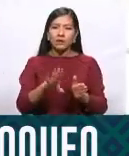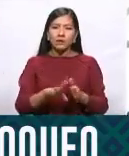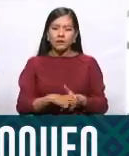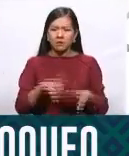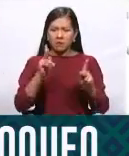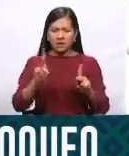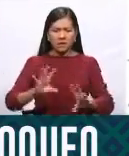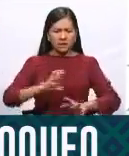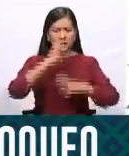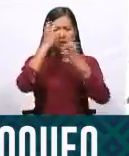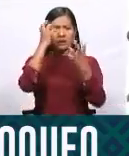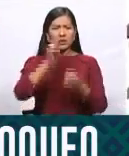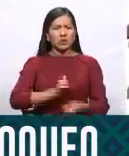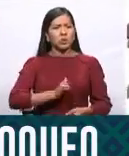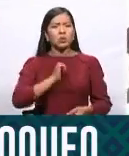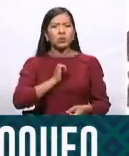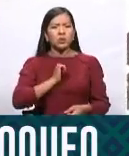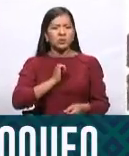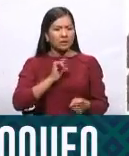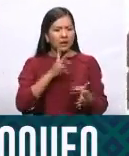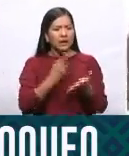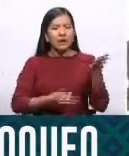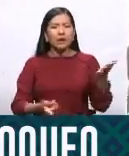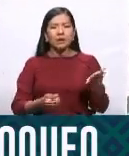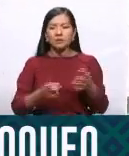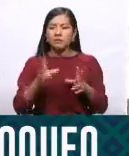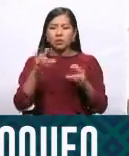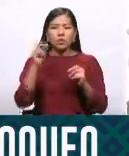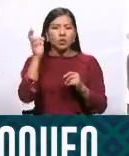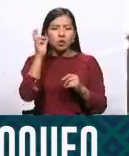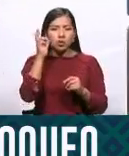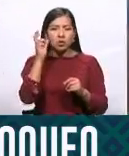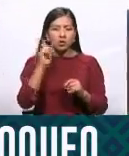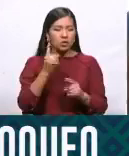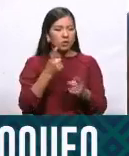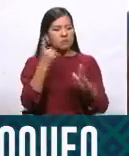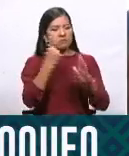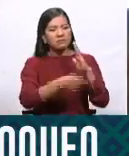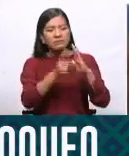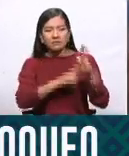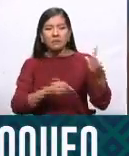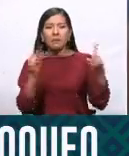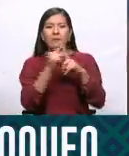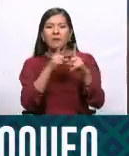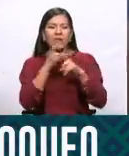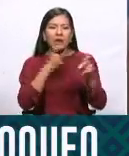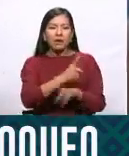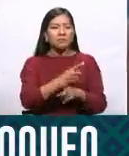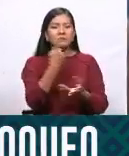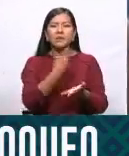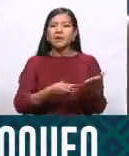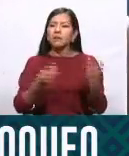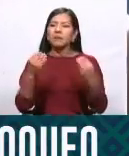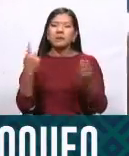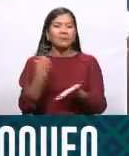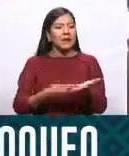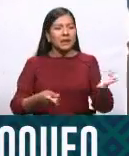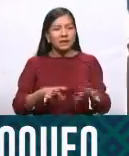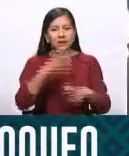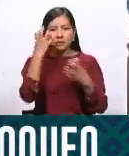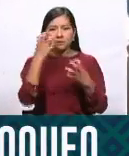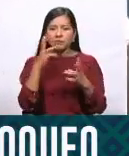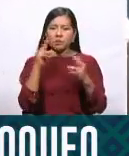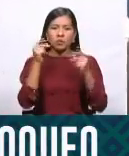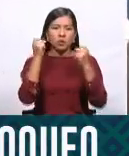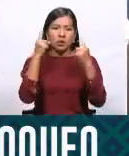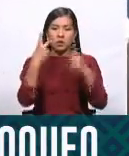Prepotente, altanera, no escuchan, no oyen, critican, insultan. ¿Para qué salen a vender? No